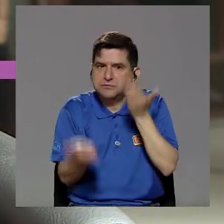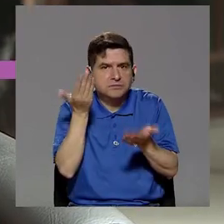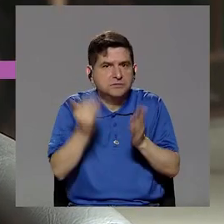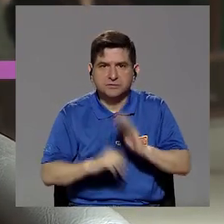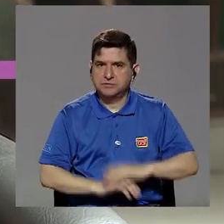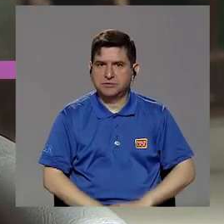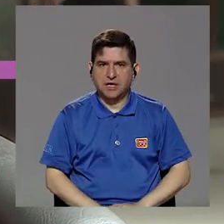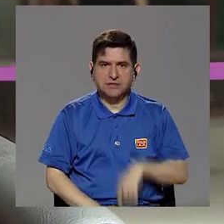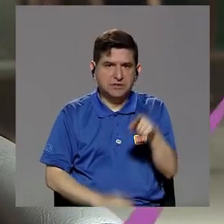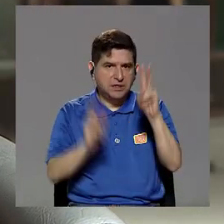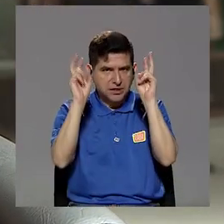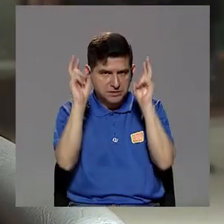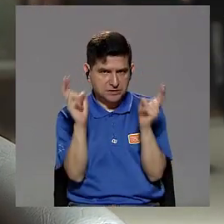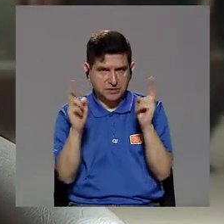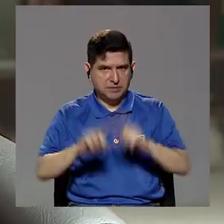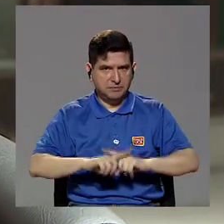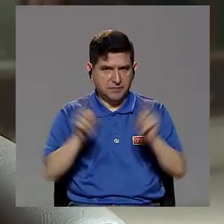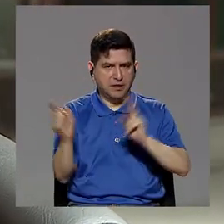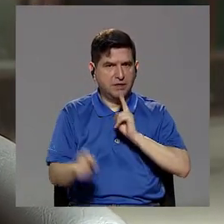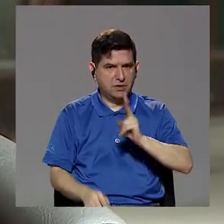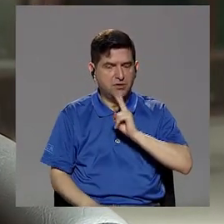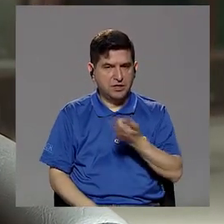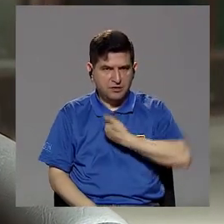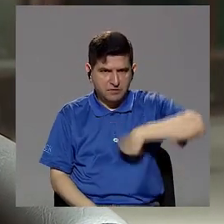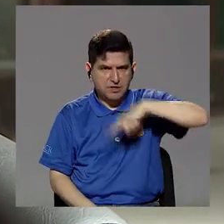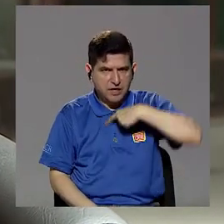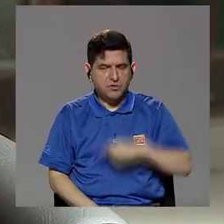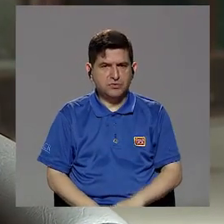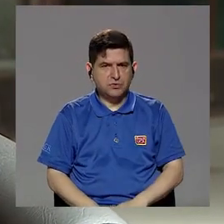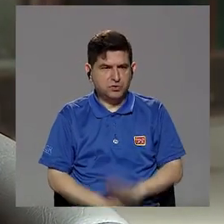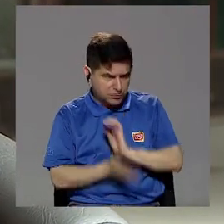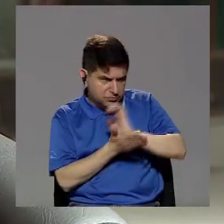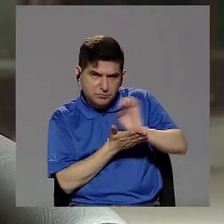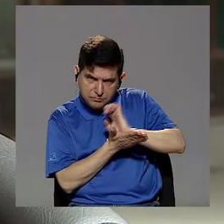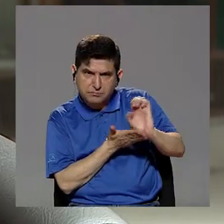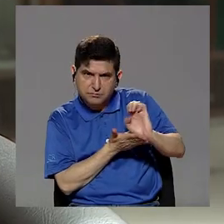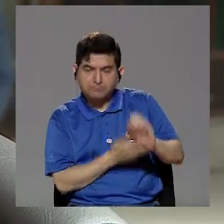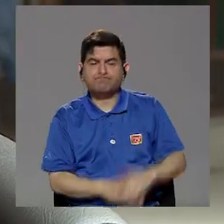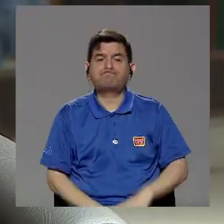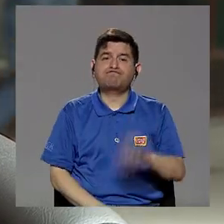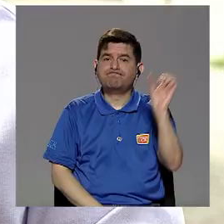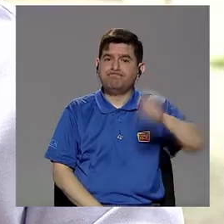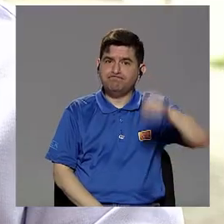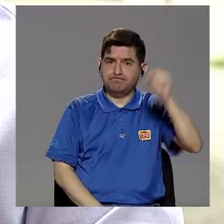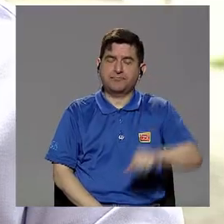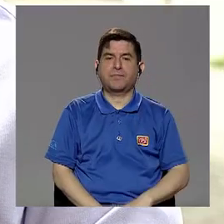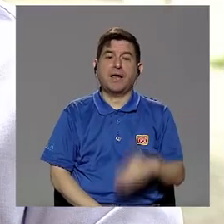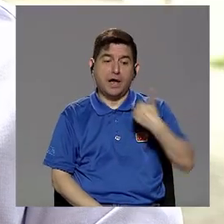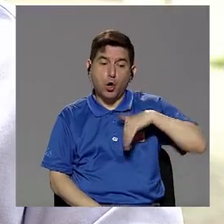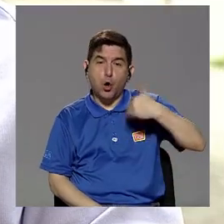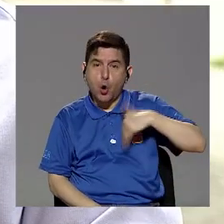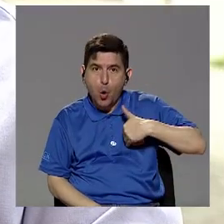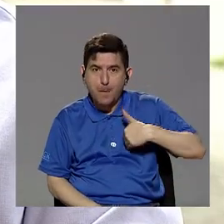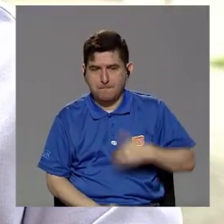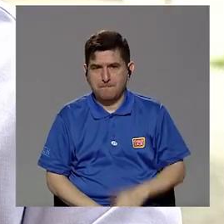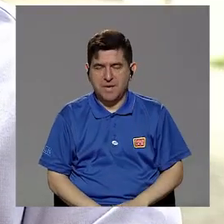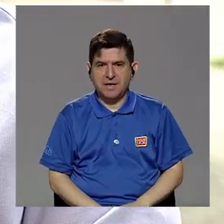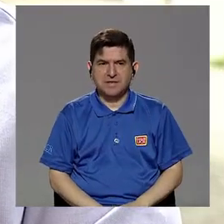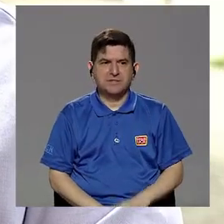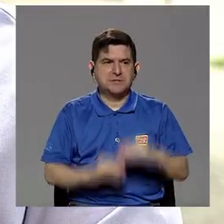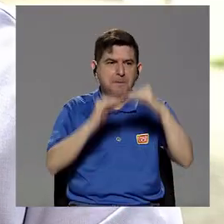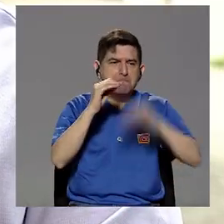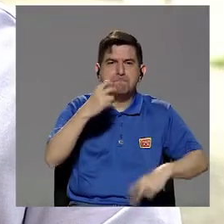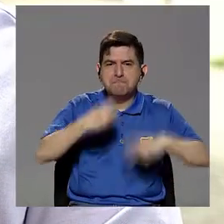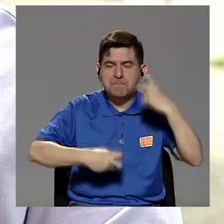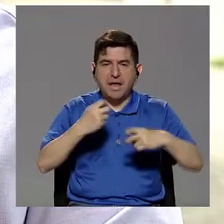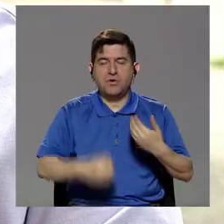pendiente, ¿verdad?, del tema, pero realmente nosotros hacemos prevención y... Sí, realmente, los hombres tendemos